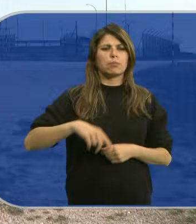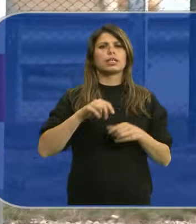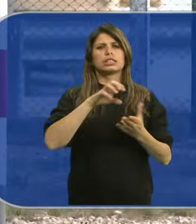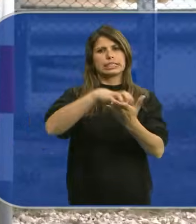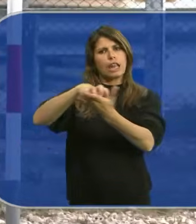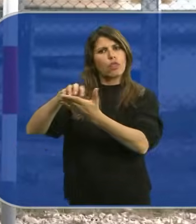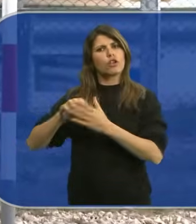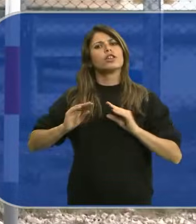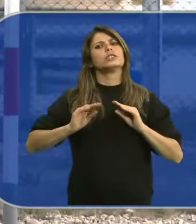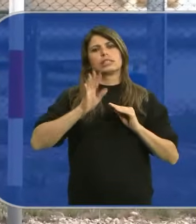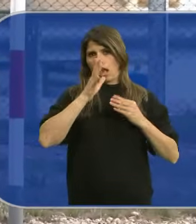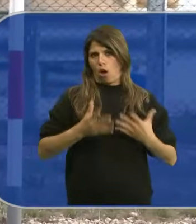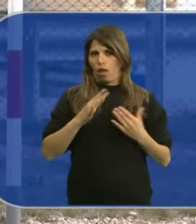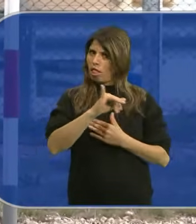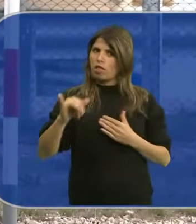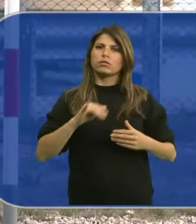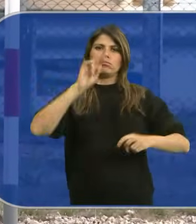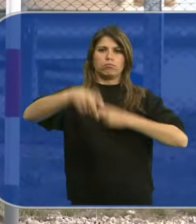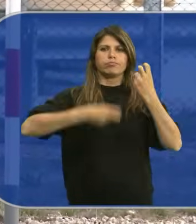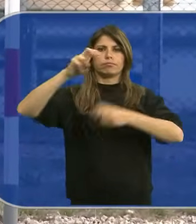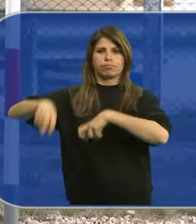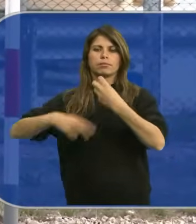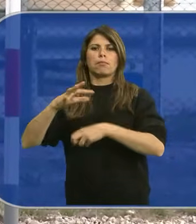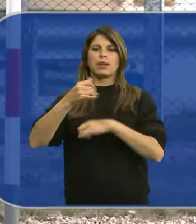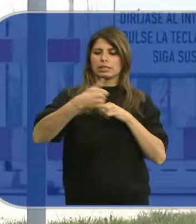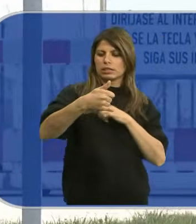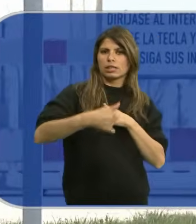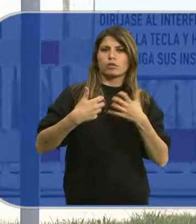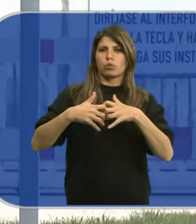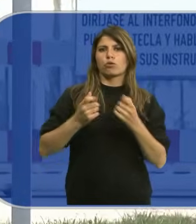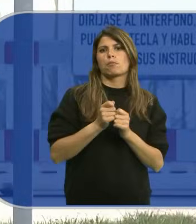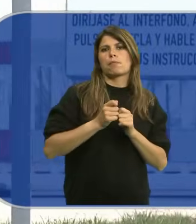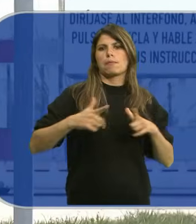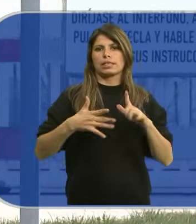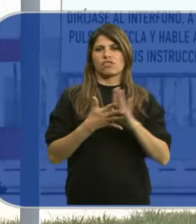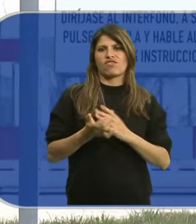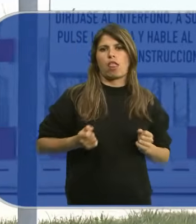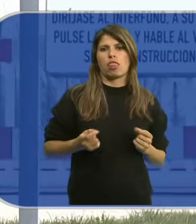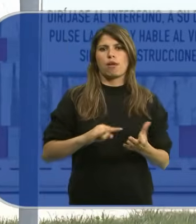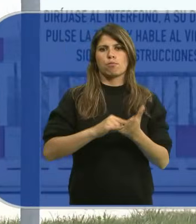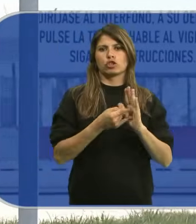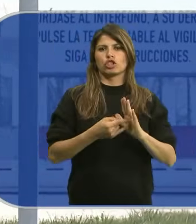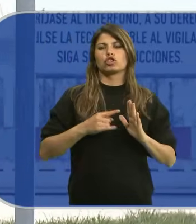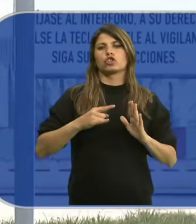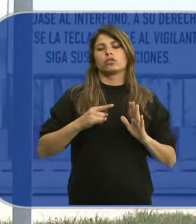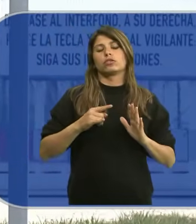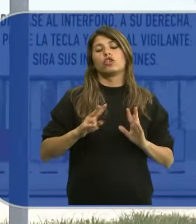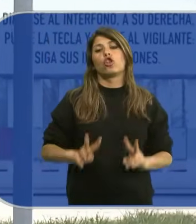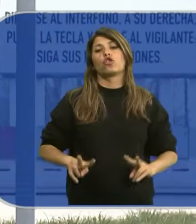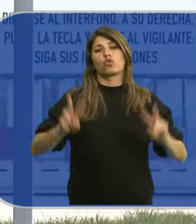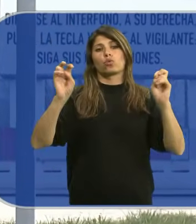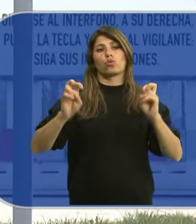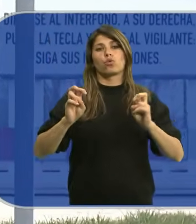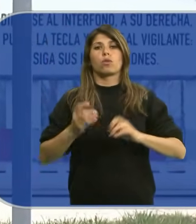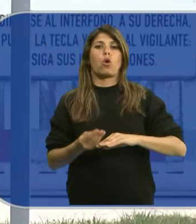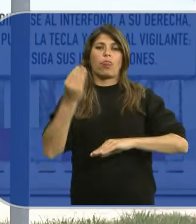sus instalaciones actuales y ampliar sus líneas de producción, lo que permitirá participar en el proyecto del nuevo sistema de